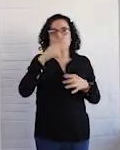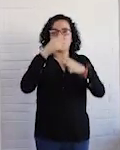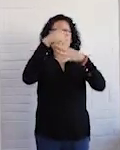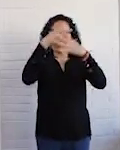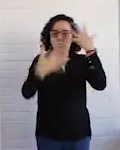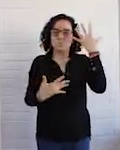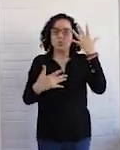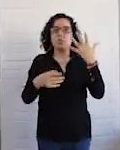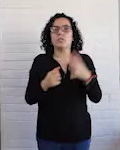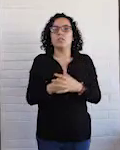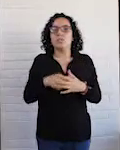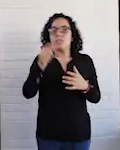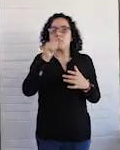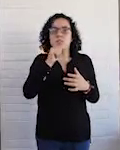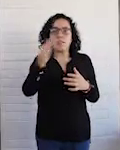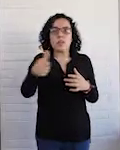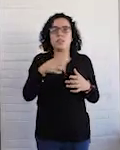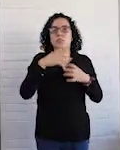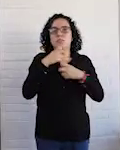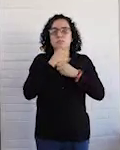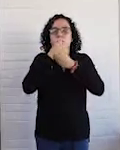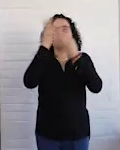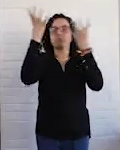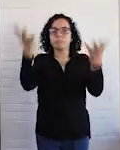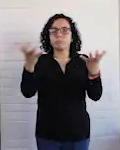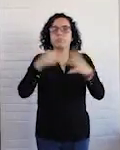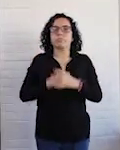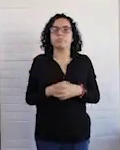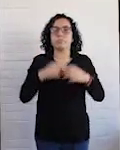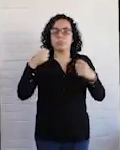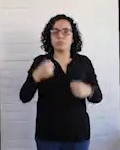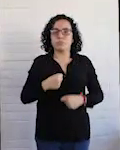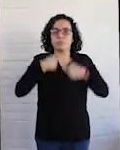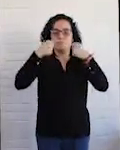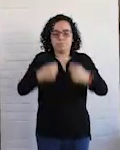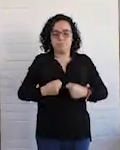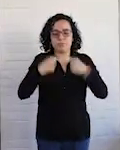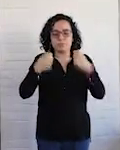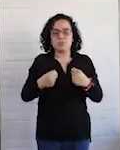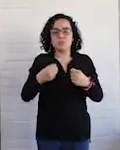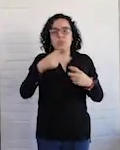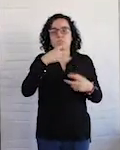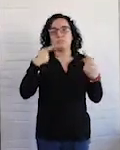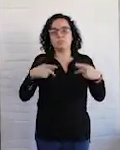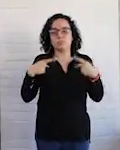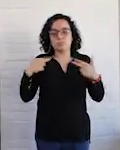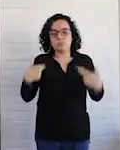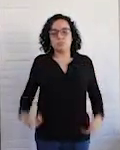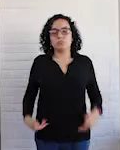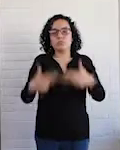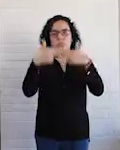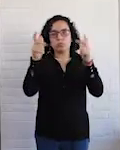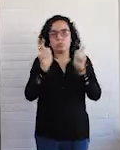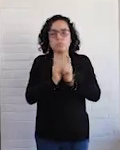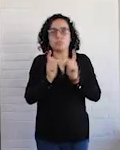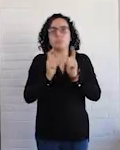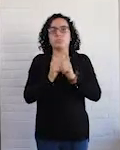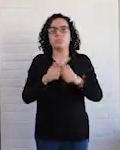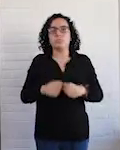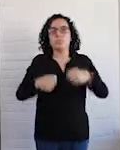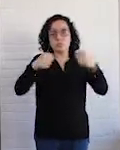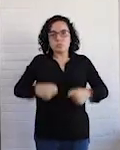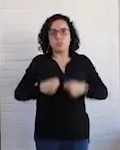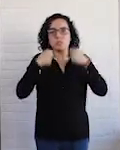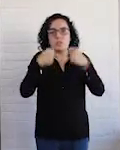mediadores, anonimato, libertad de expresión, empoderamiento ciudadano, seguridad nacional amenazada, libertad,